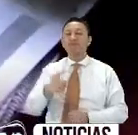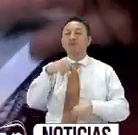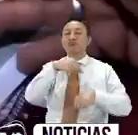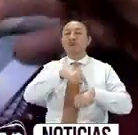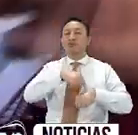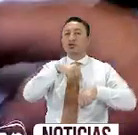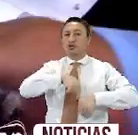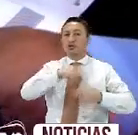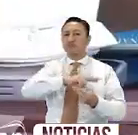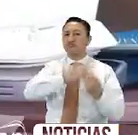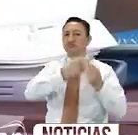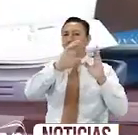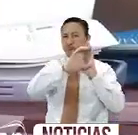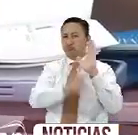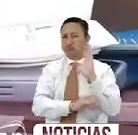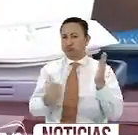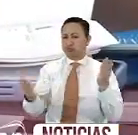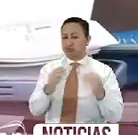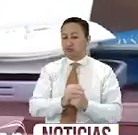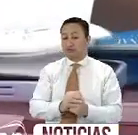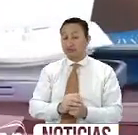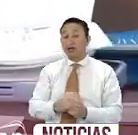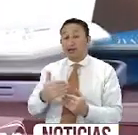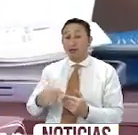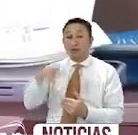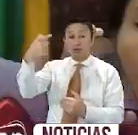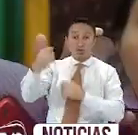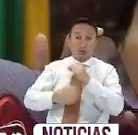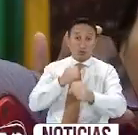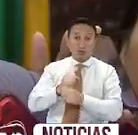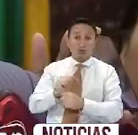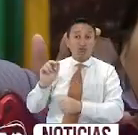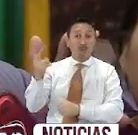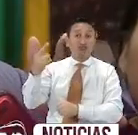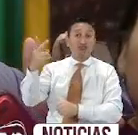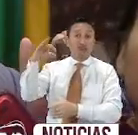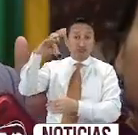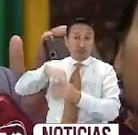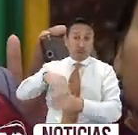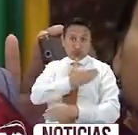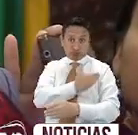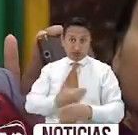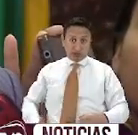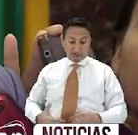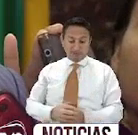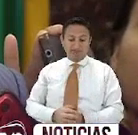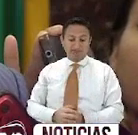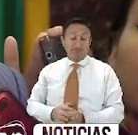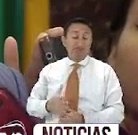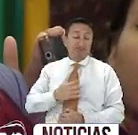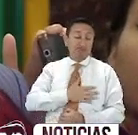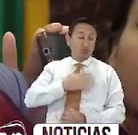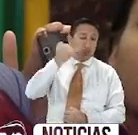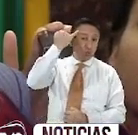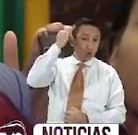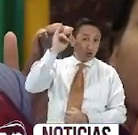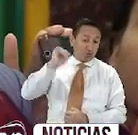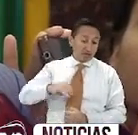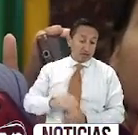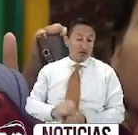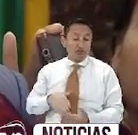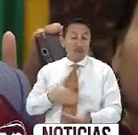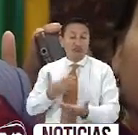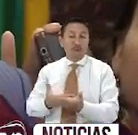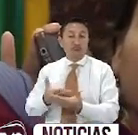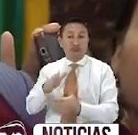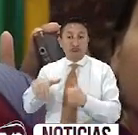una reforma parcial, coincida con la segunda vuelta presidencial. En tal caso, la idea nuestra, y vamos a poner todo nuestro contingente